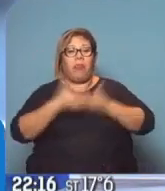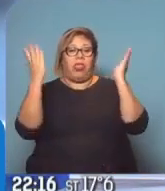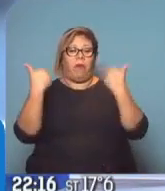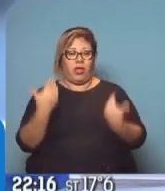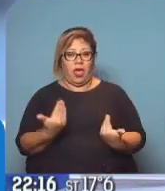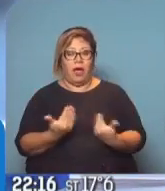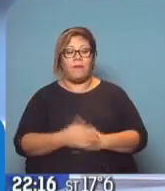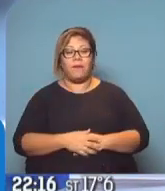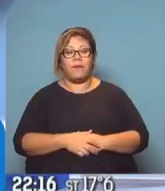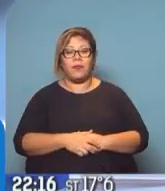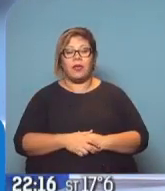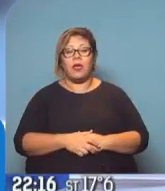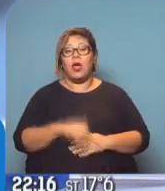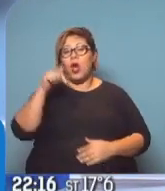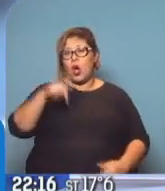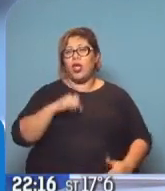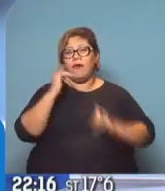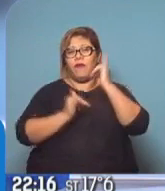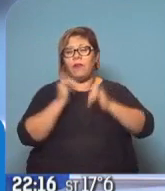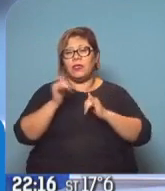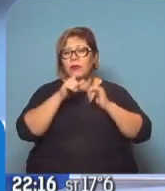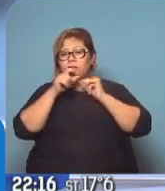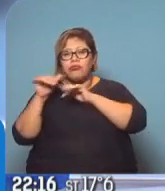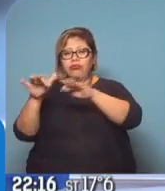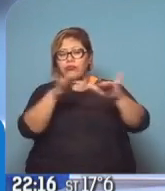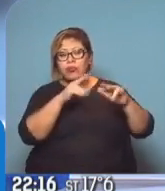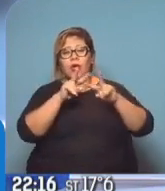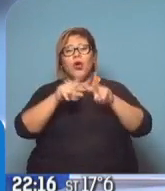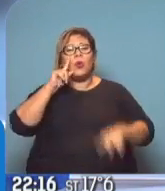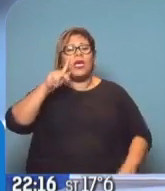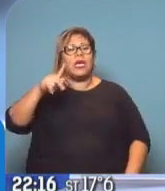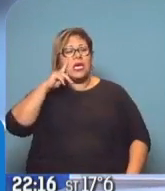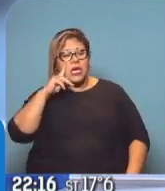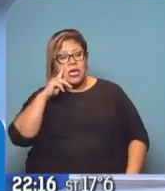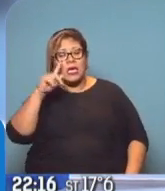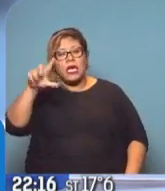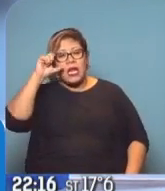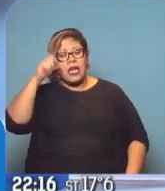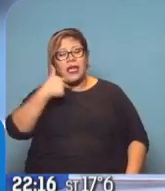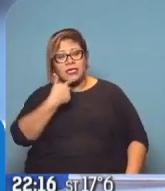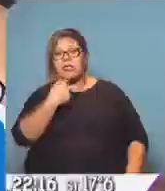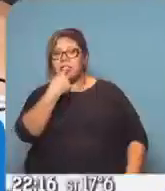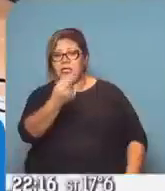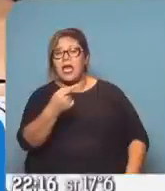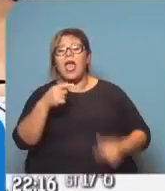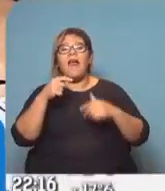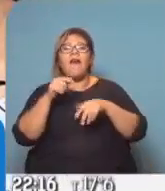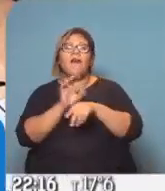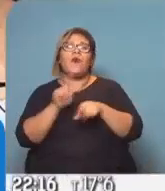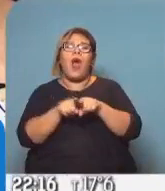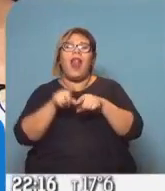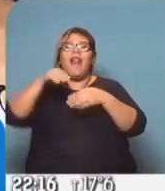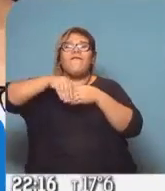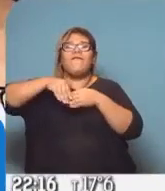información que circuló hoy con respecto a que Wikileaks había tomado la decisión de abrir estos ficheros. ¿Te parece que esto puede